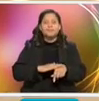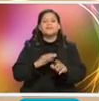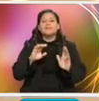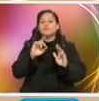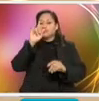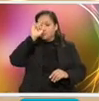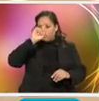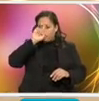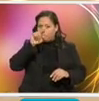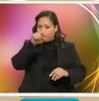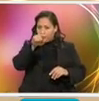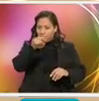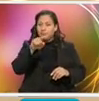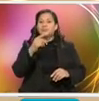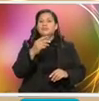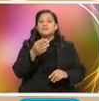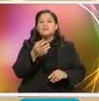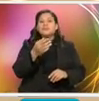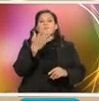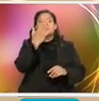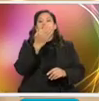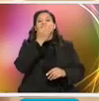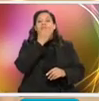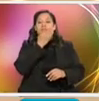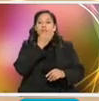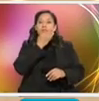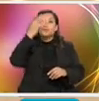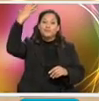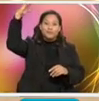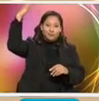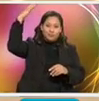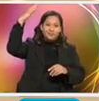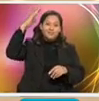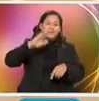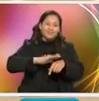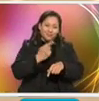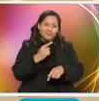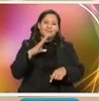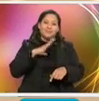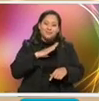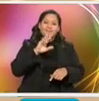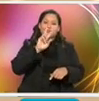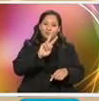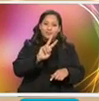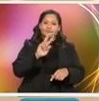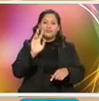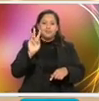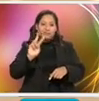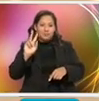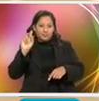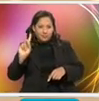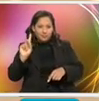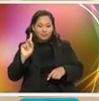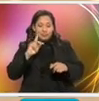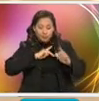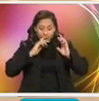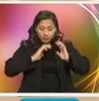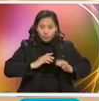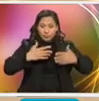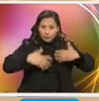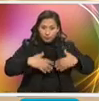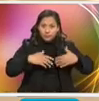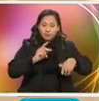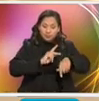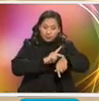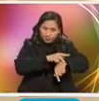les recomiendo que se tomen sus 5 minutos de asoleada, porque recuerden que hay dos tipos de vitamina D: la que produce nuestro cuerpo a través de